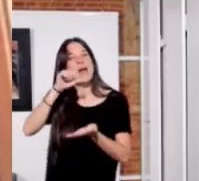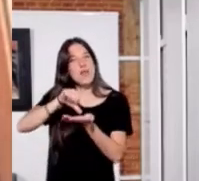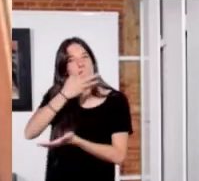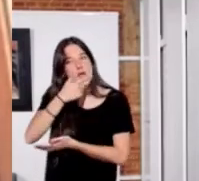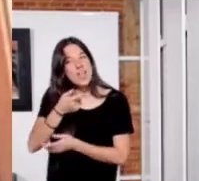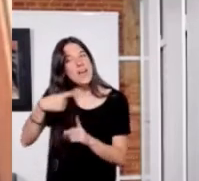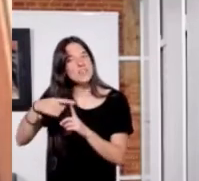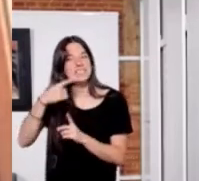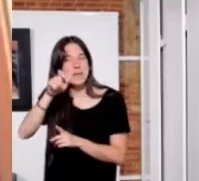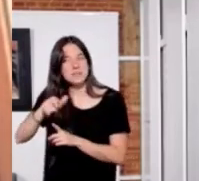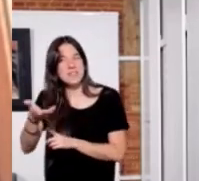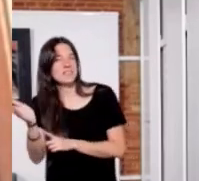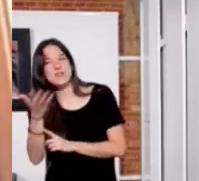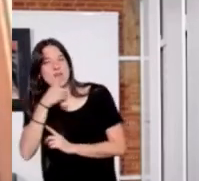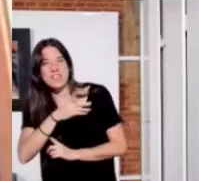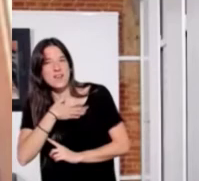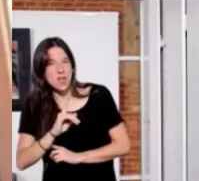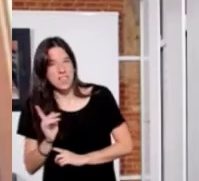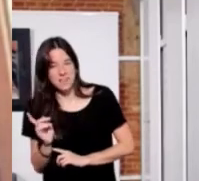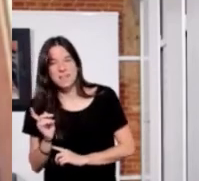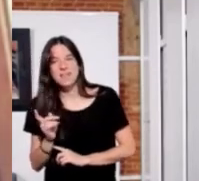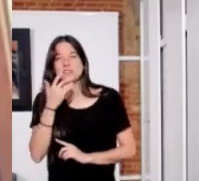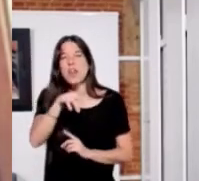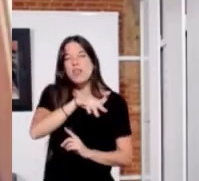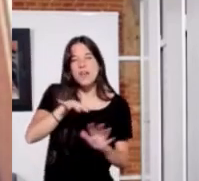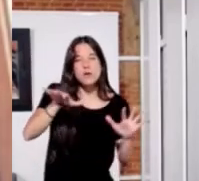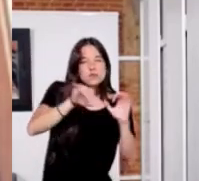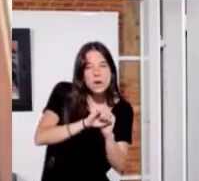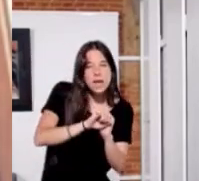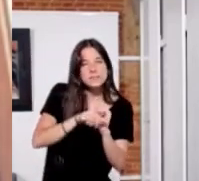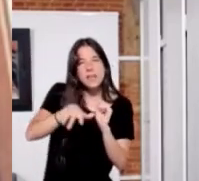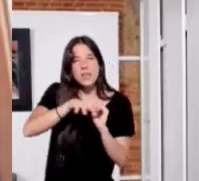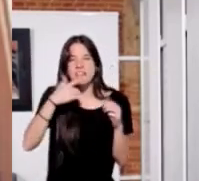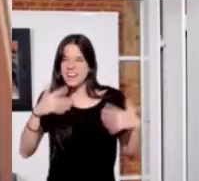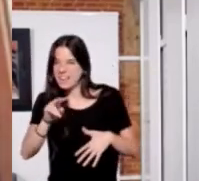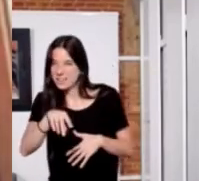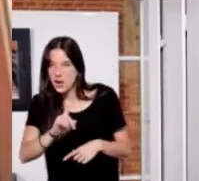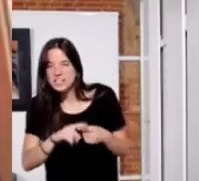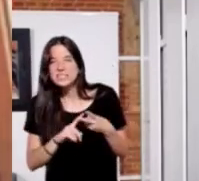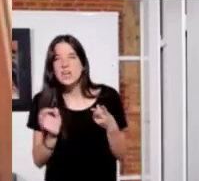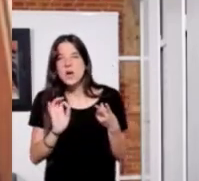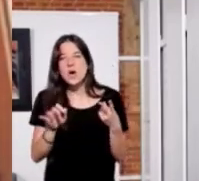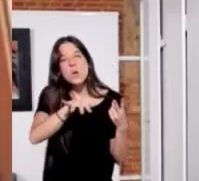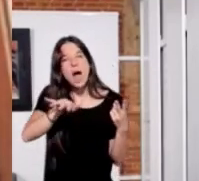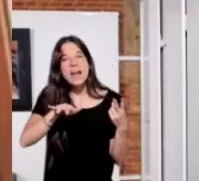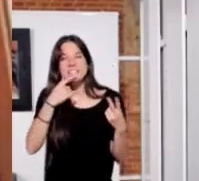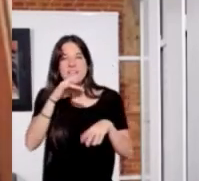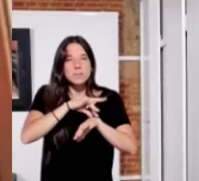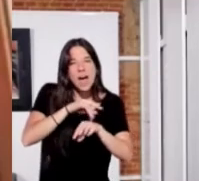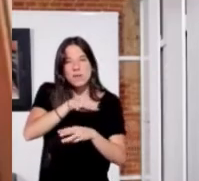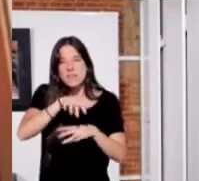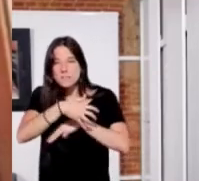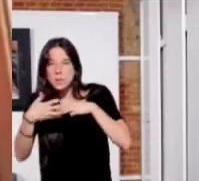quiere conocer, que son las partes oscuras, las partes que no son de alegría, las partes que es la enfermedad, la pobreza, la